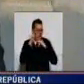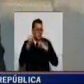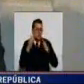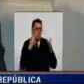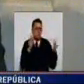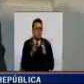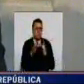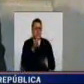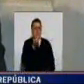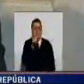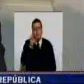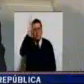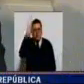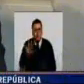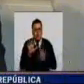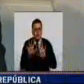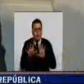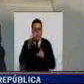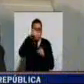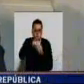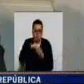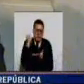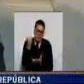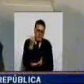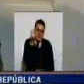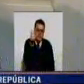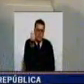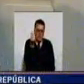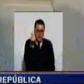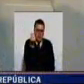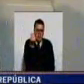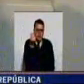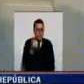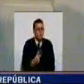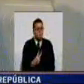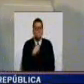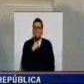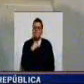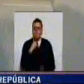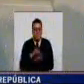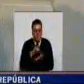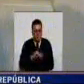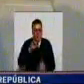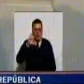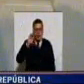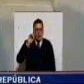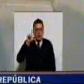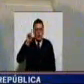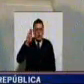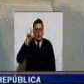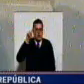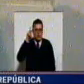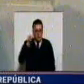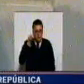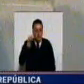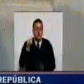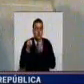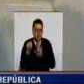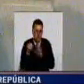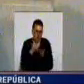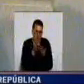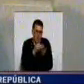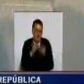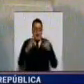equivalentes al 31% de sus activos. Tan apretados quedaron los de Colbún con la compra de Fenix Power